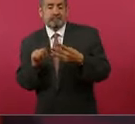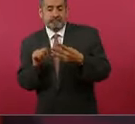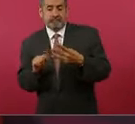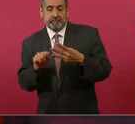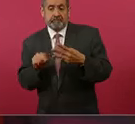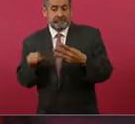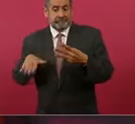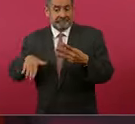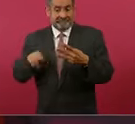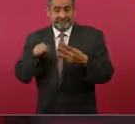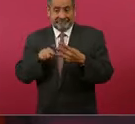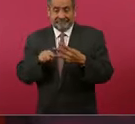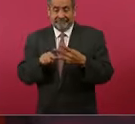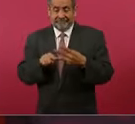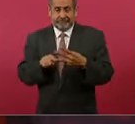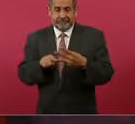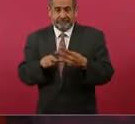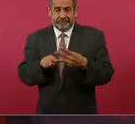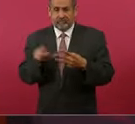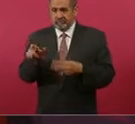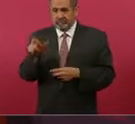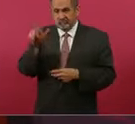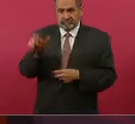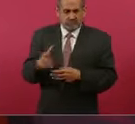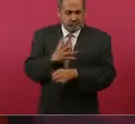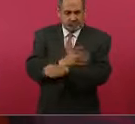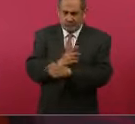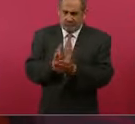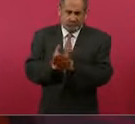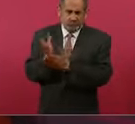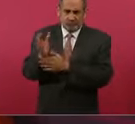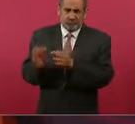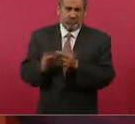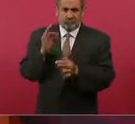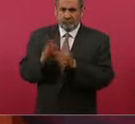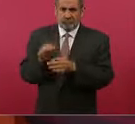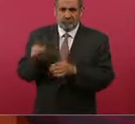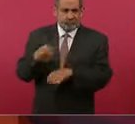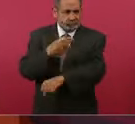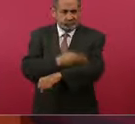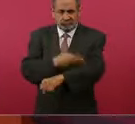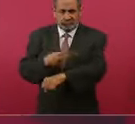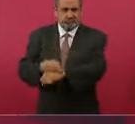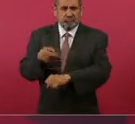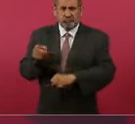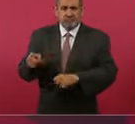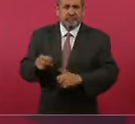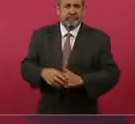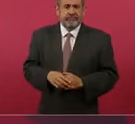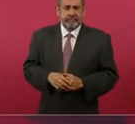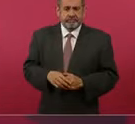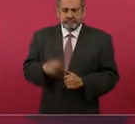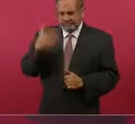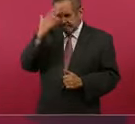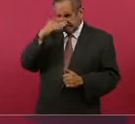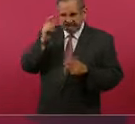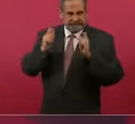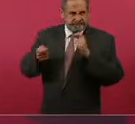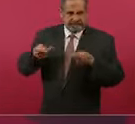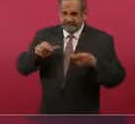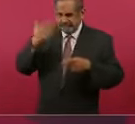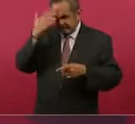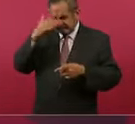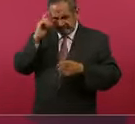Por ser una gente recta, honesta, preparada,